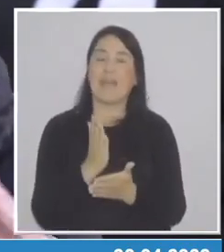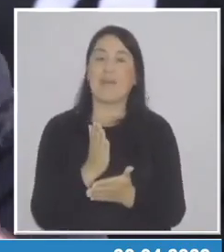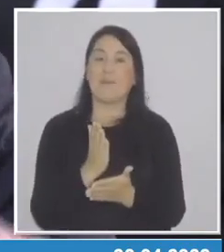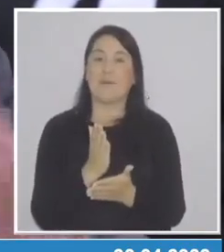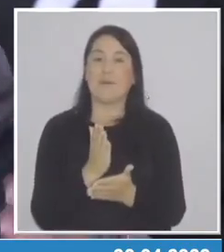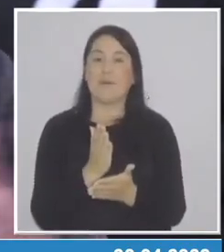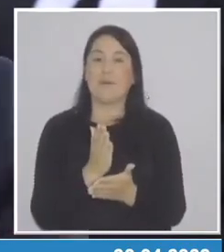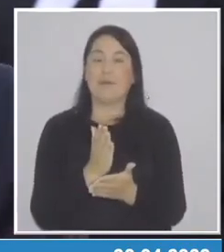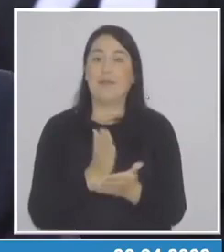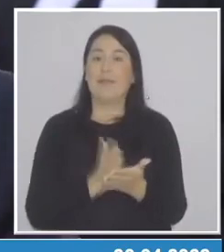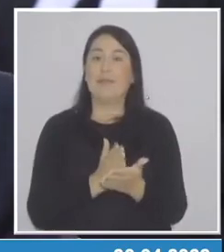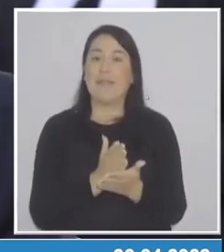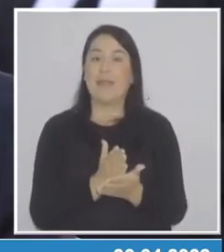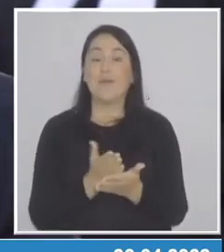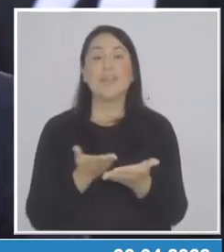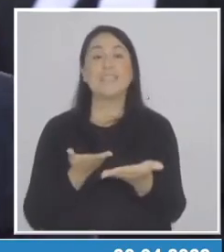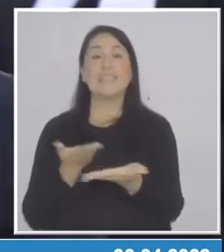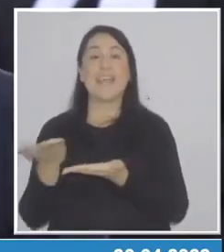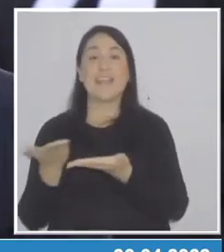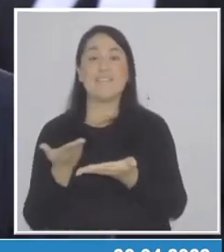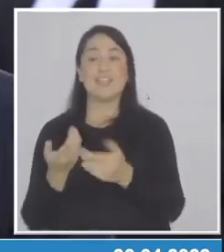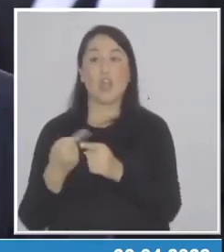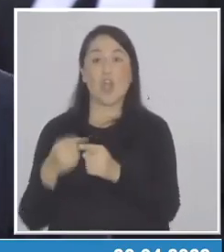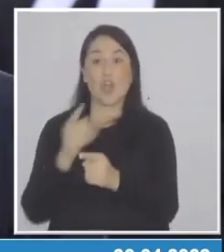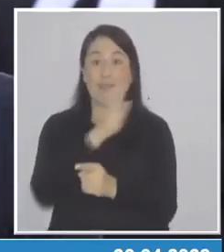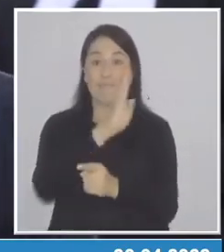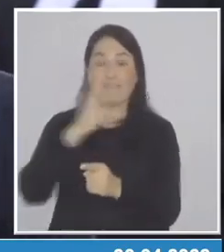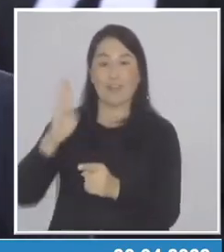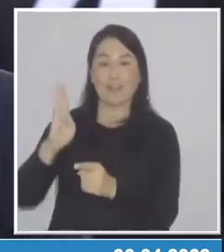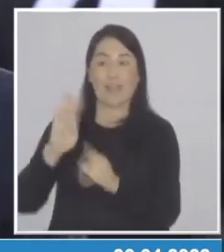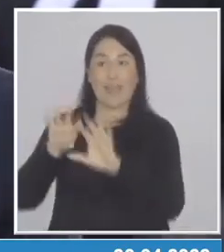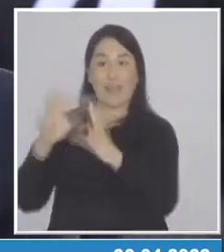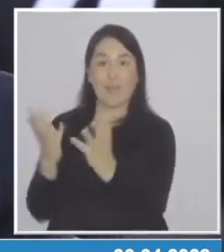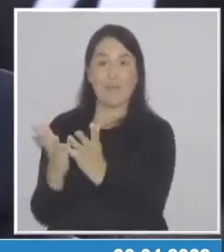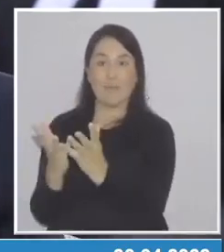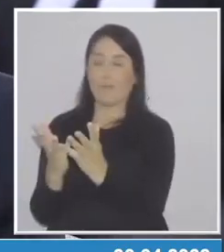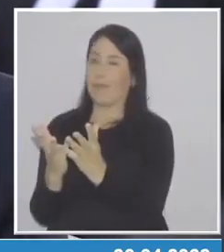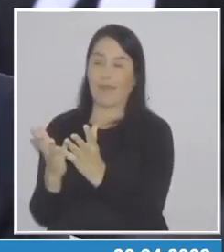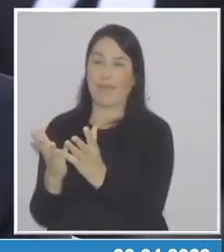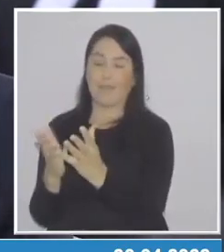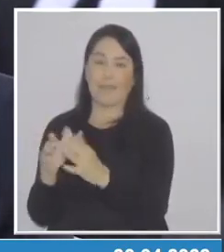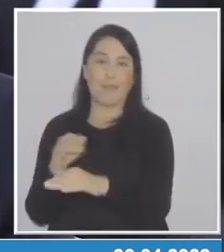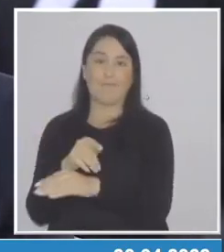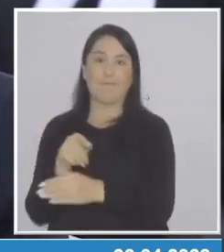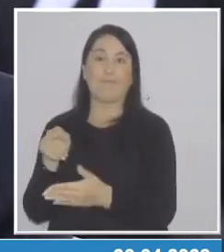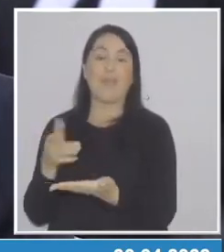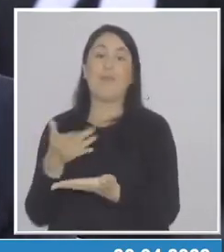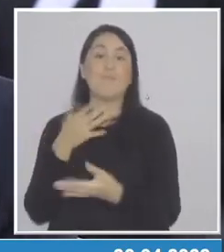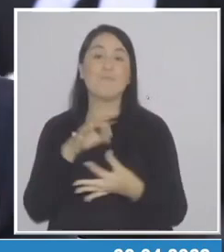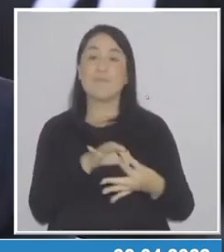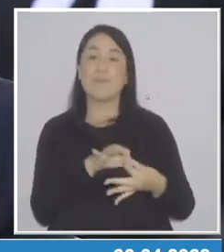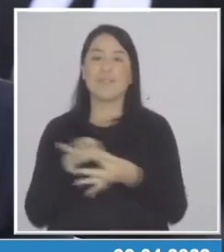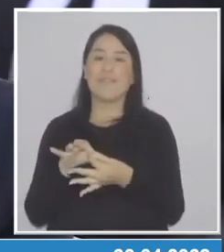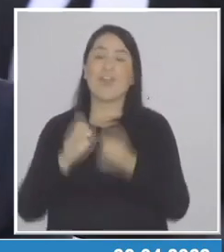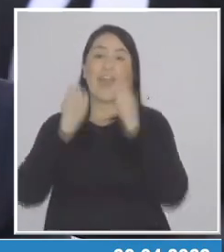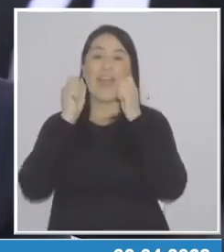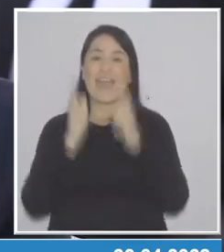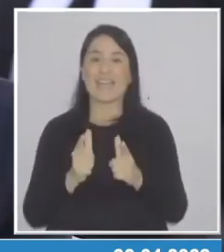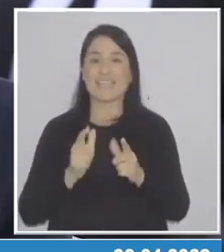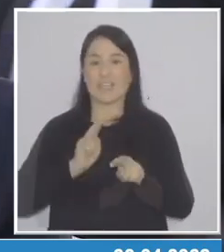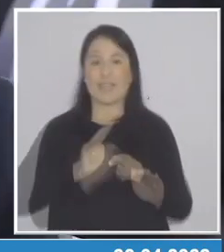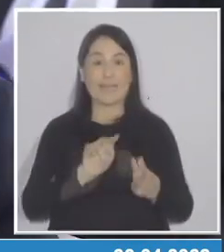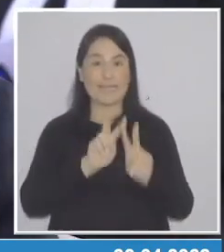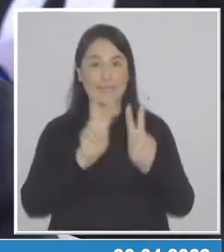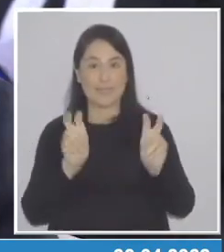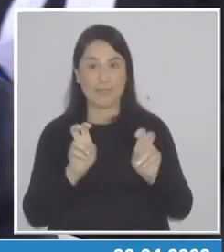prestar servicio de asesoría a otras bibliotecas del mundo, dado el éxito que tuvimos en la implementación de las tecnologías de la